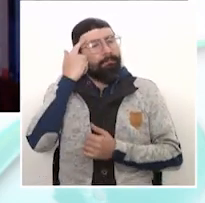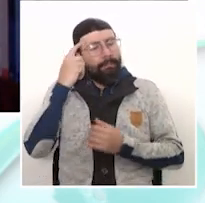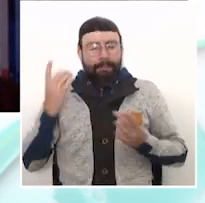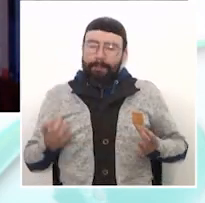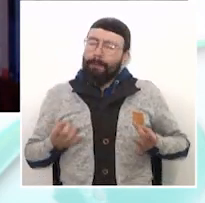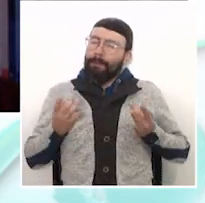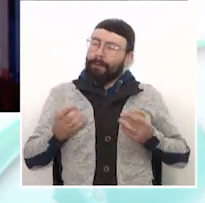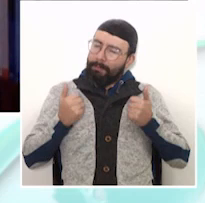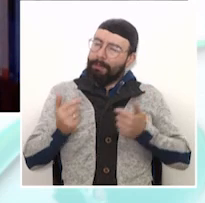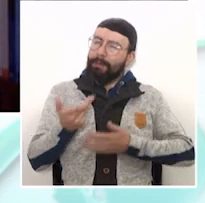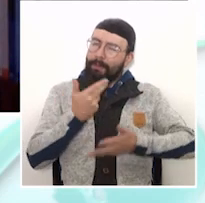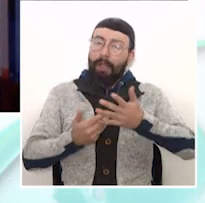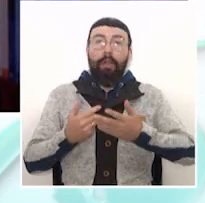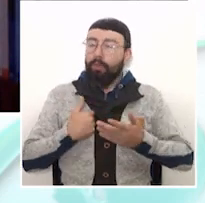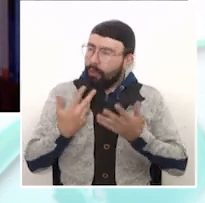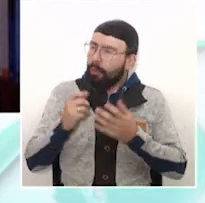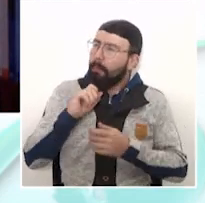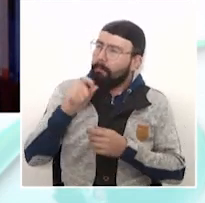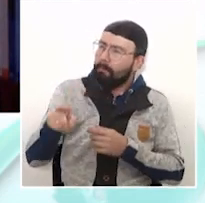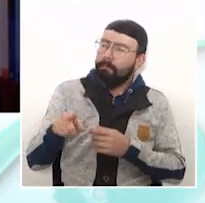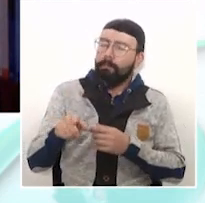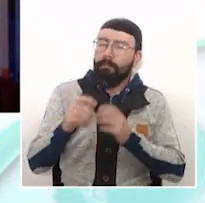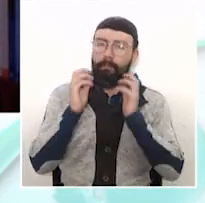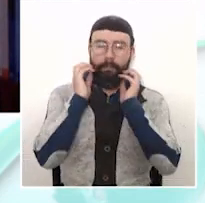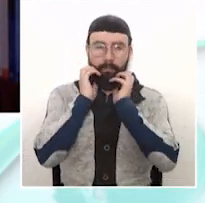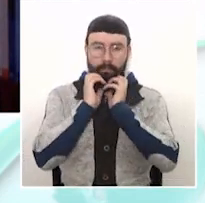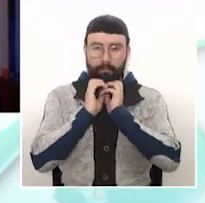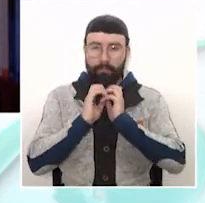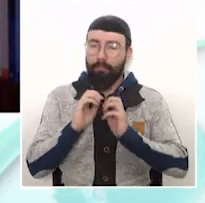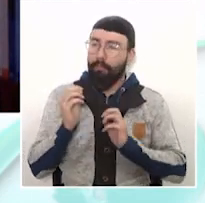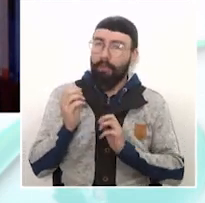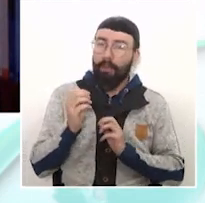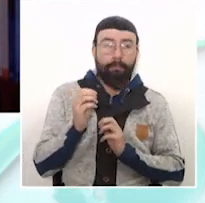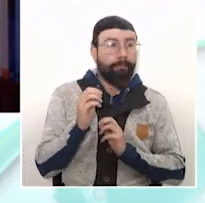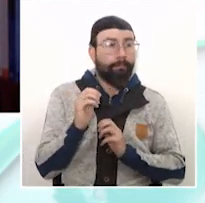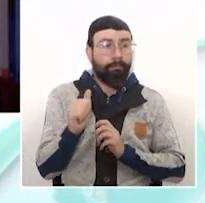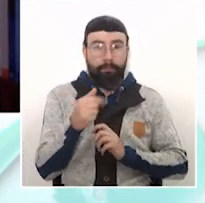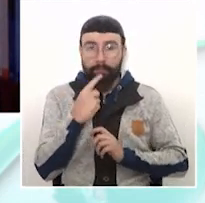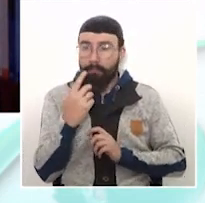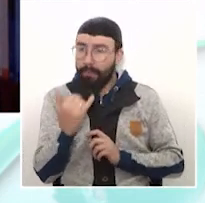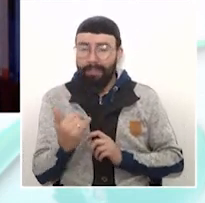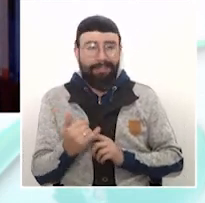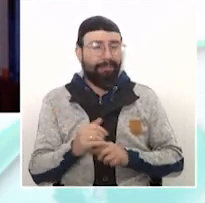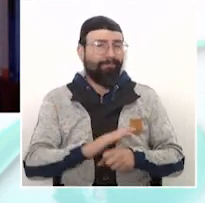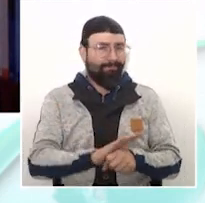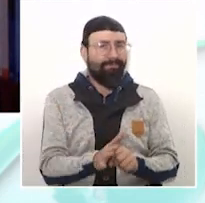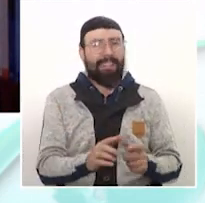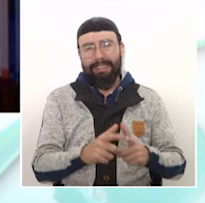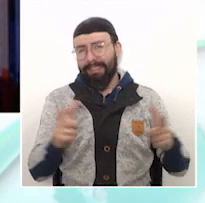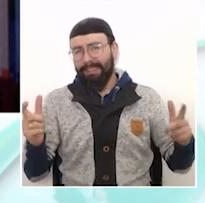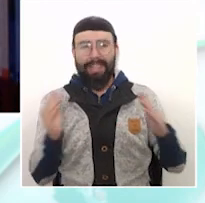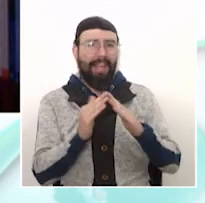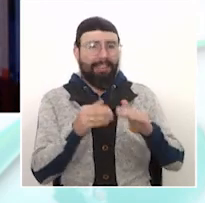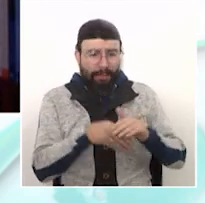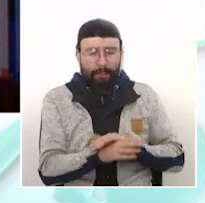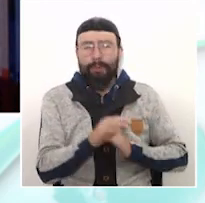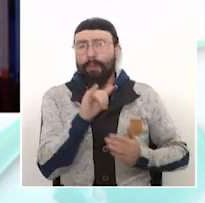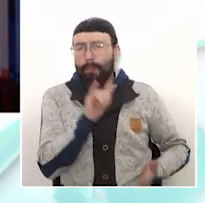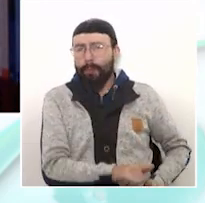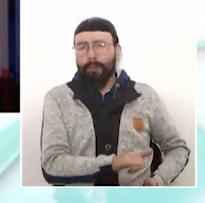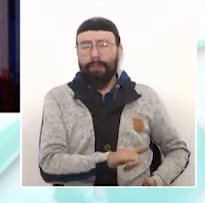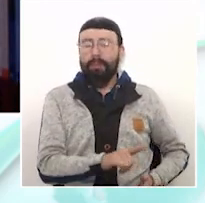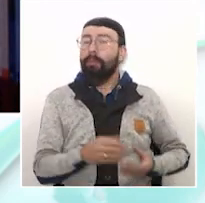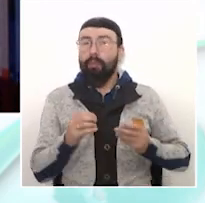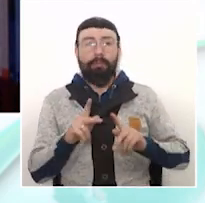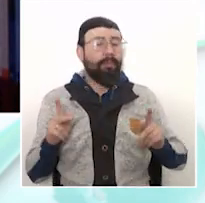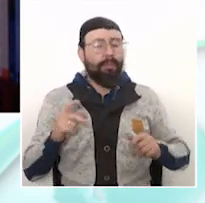quiero compartirte esta pregunta, Gonzalo, porque como decía, con esta pandemia que está sucediendo actualmente, muchas personas